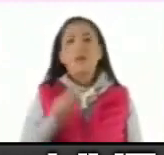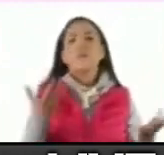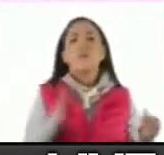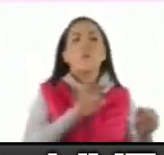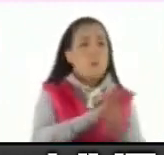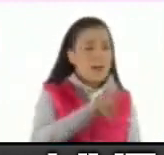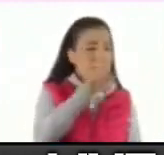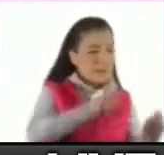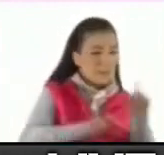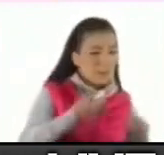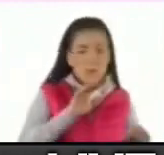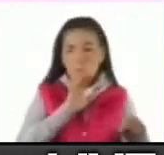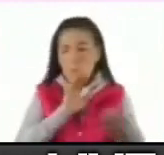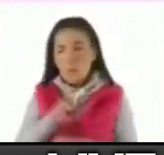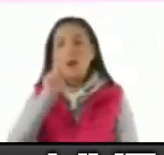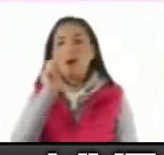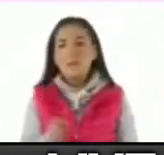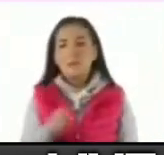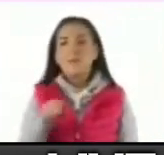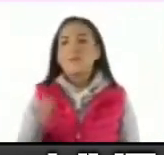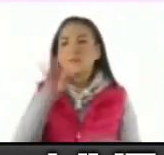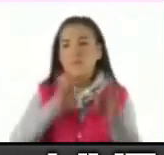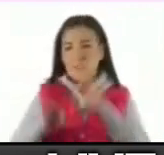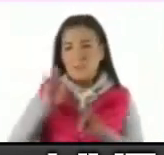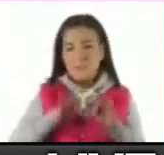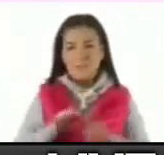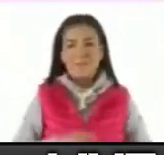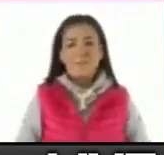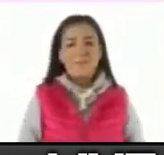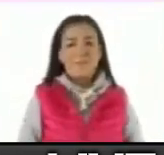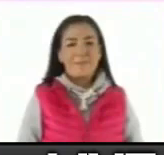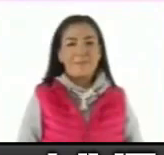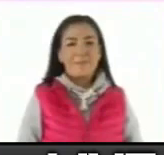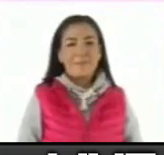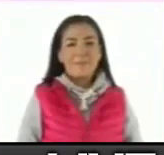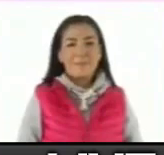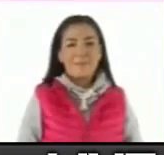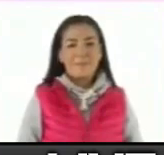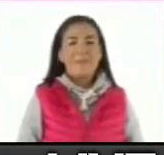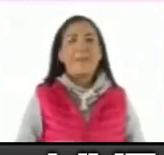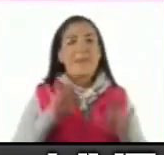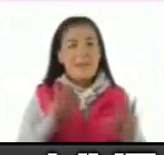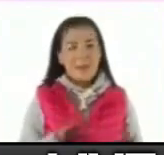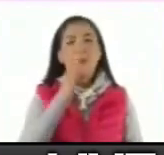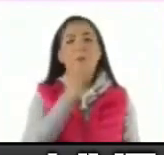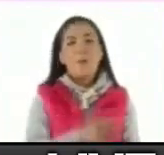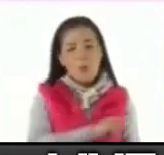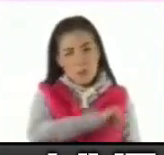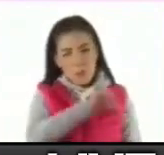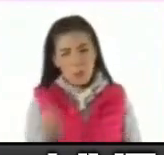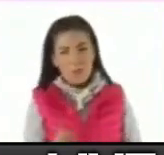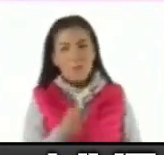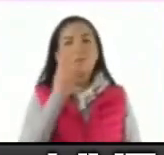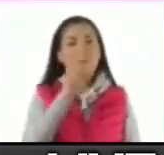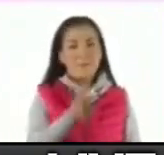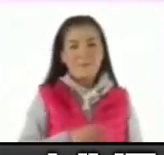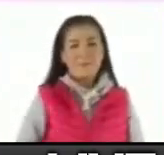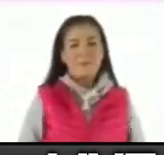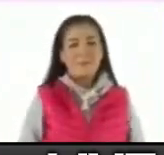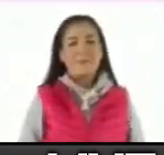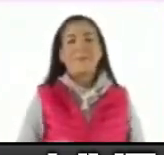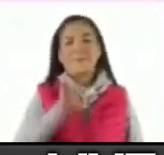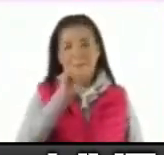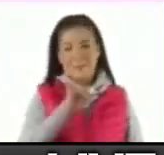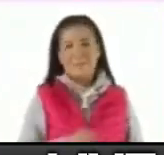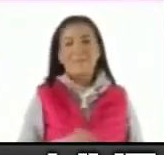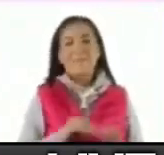cambio químico y cuáles corresponden a un cambio físico? Vamos con el siguiente duelo. ¿Le parece, maestra?